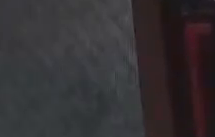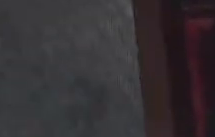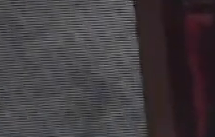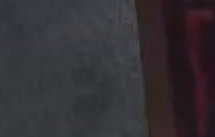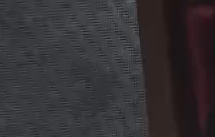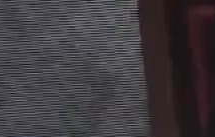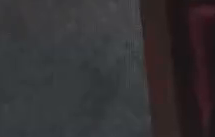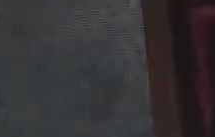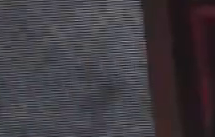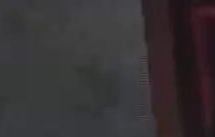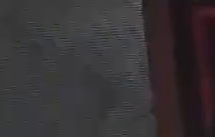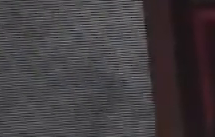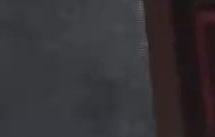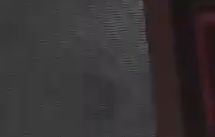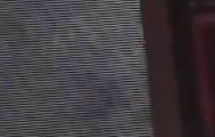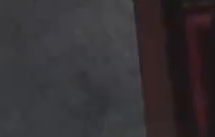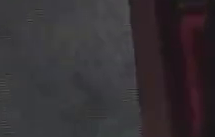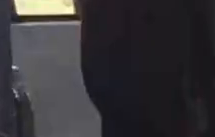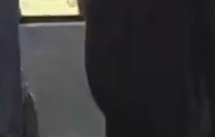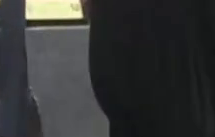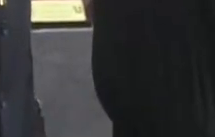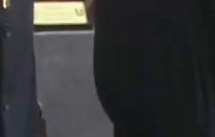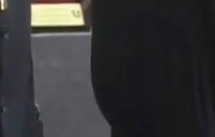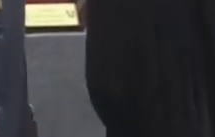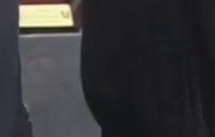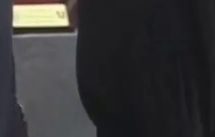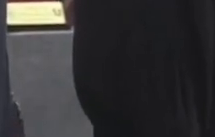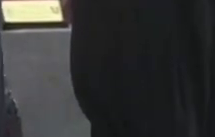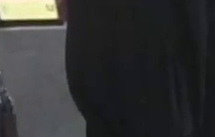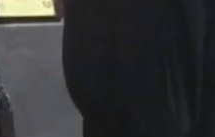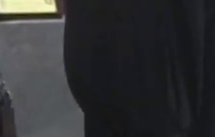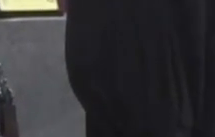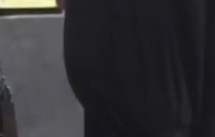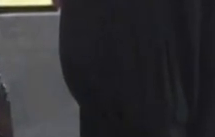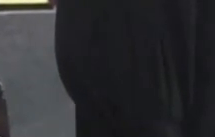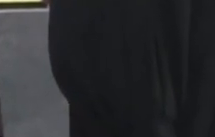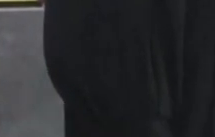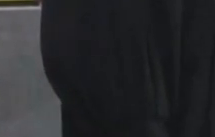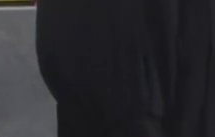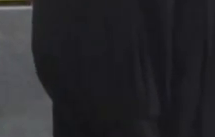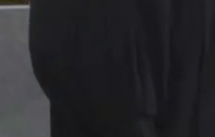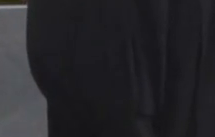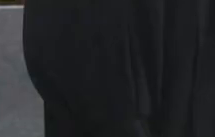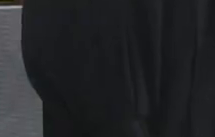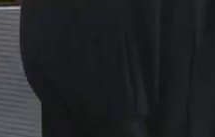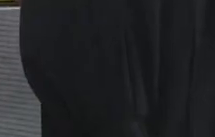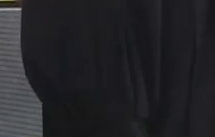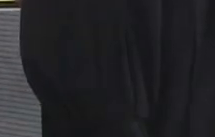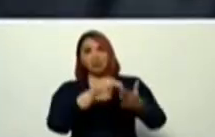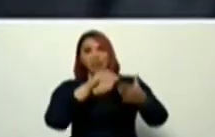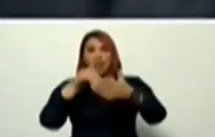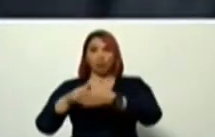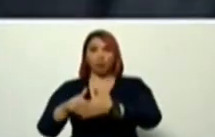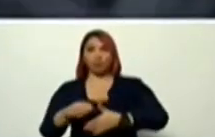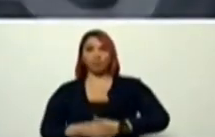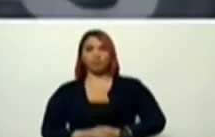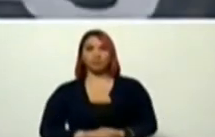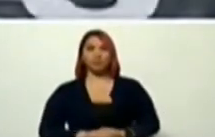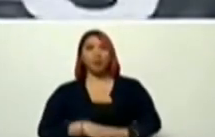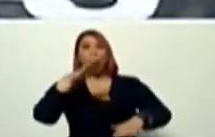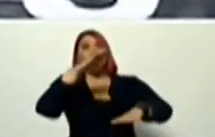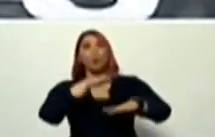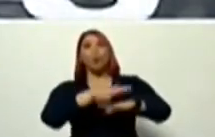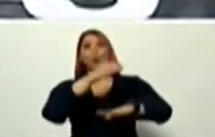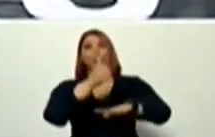CNE facilitó 12 horas para recoger apoyos en 1.200 mesas instaladas en todo el país. La